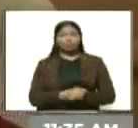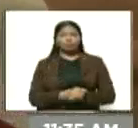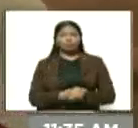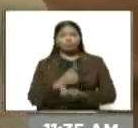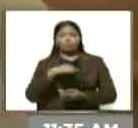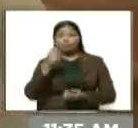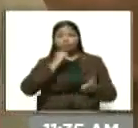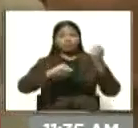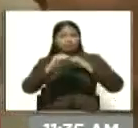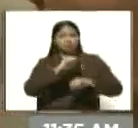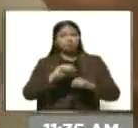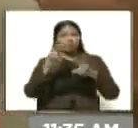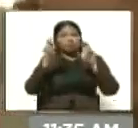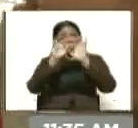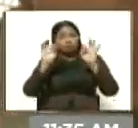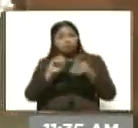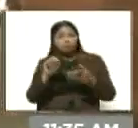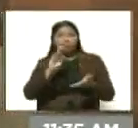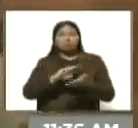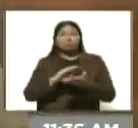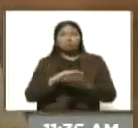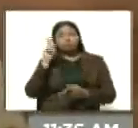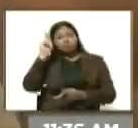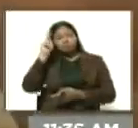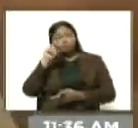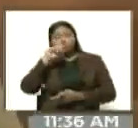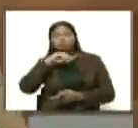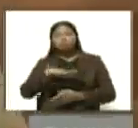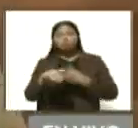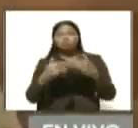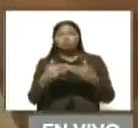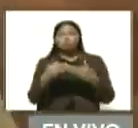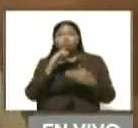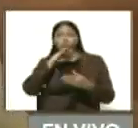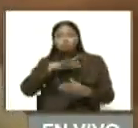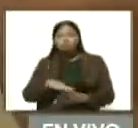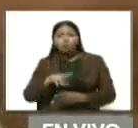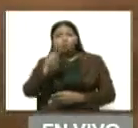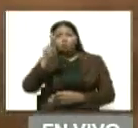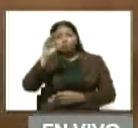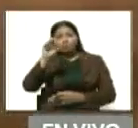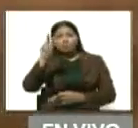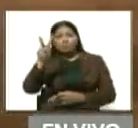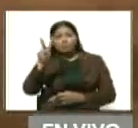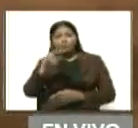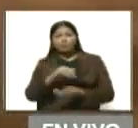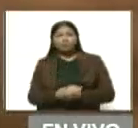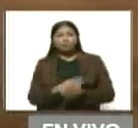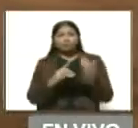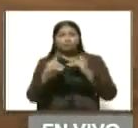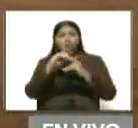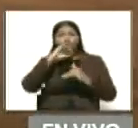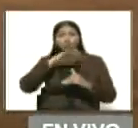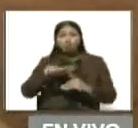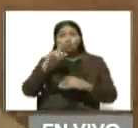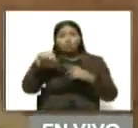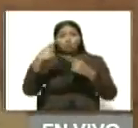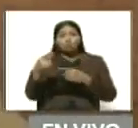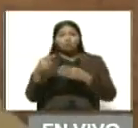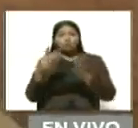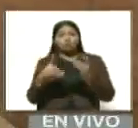defensor de los nuevos símbolos de la ciudad, profesor de geografía e historia, historiador de la UCB, doctor en historia y postdoctorado.